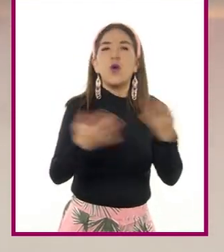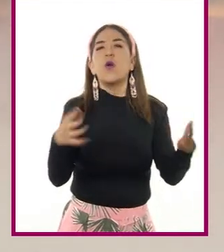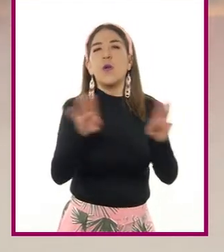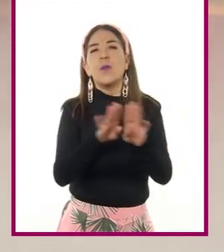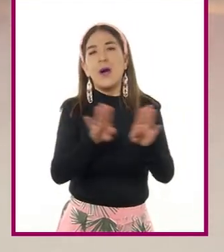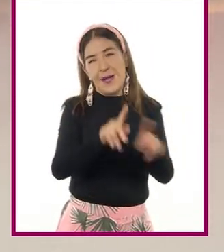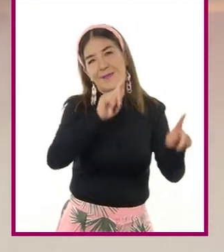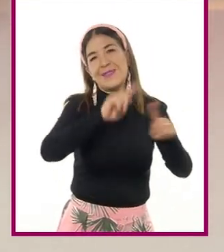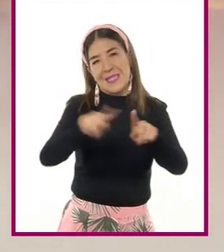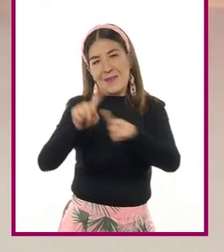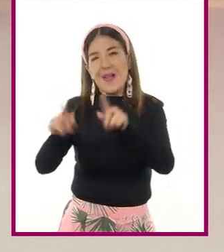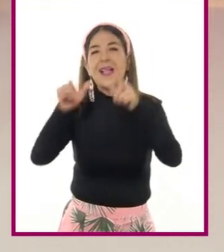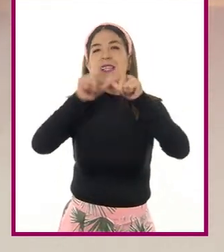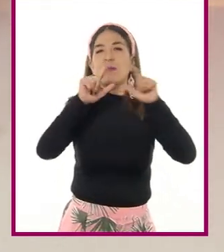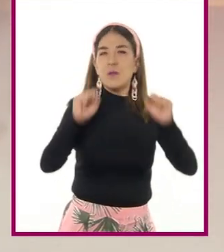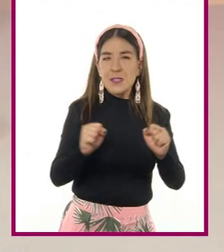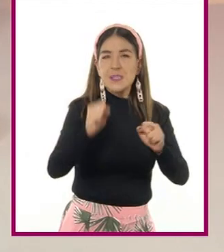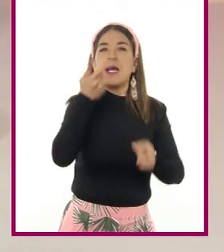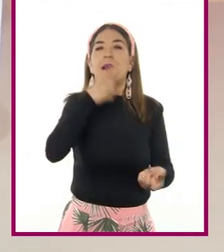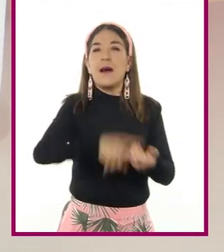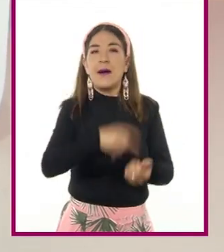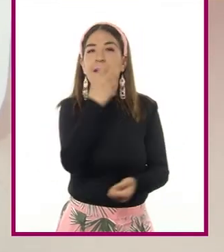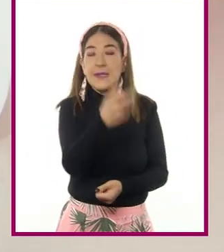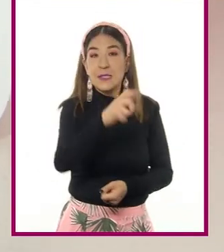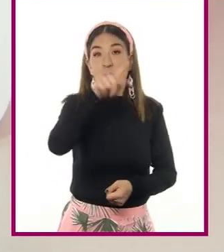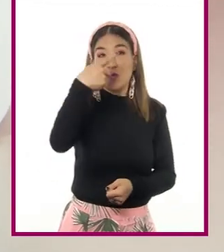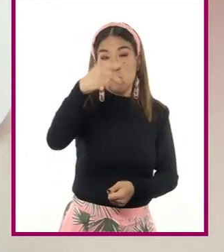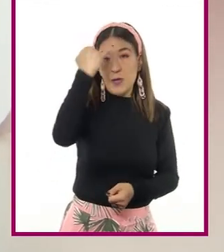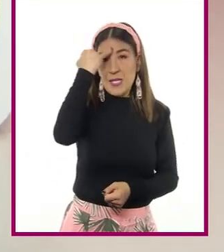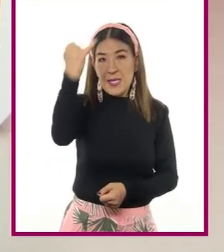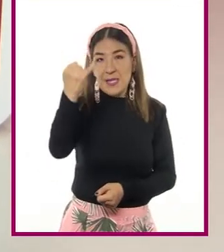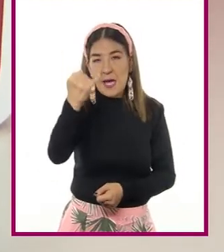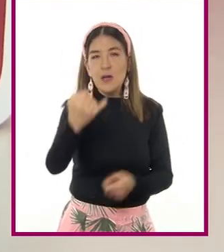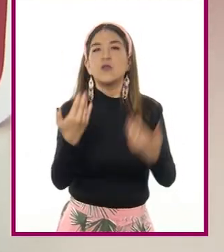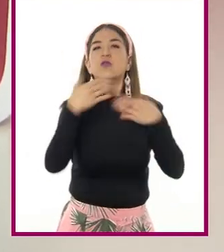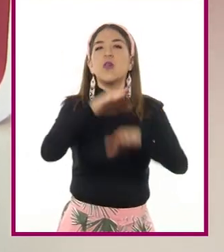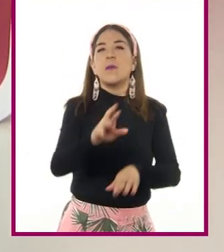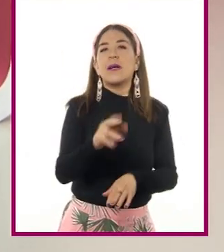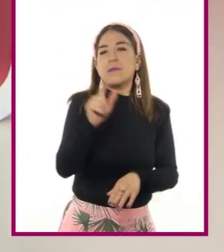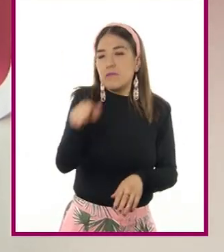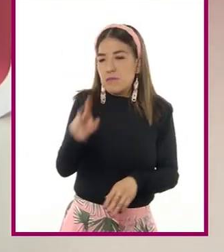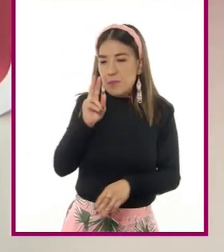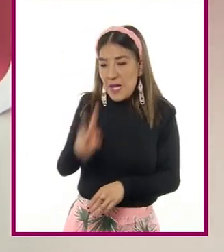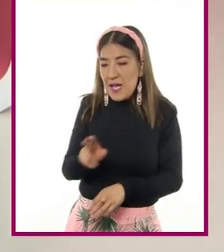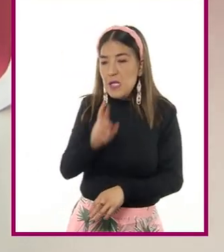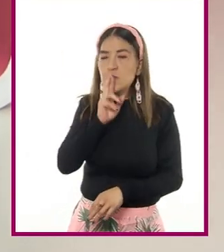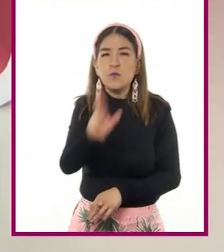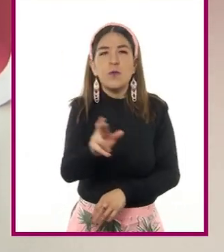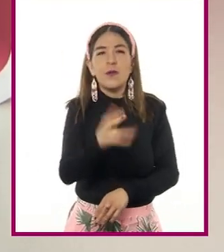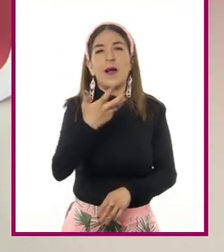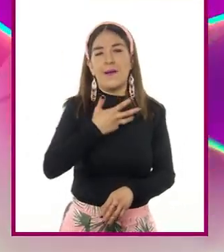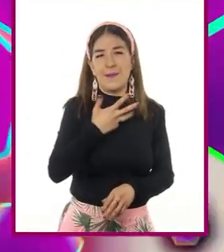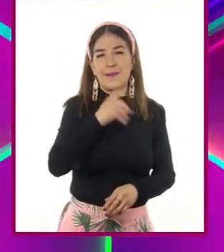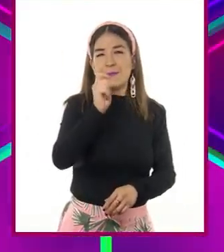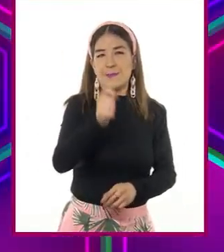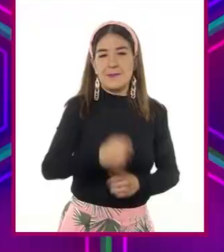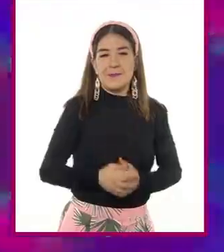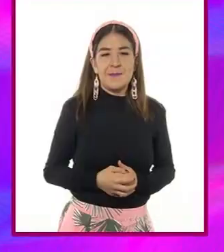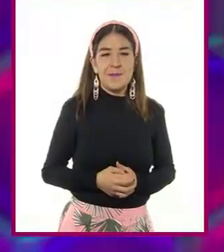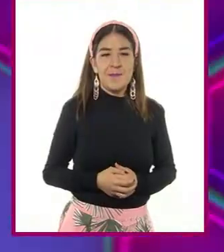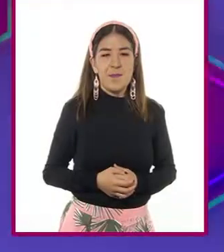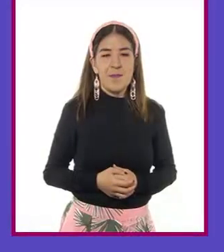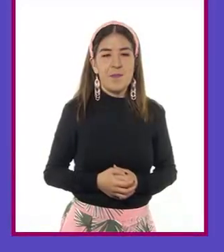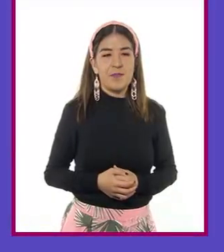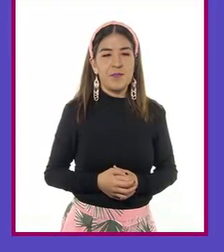la diversidad lingüística para darnos una idea general del resultado que deseamos tener son: